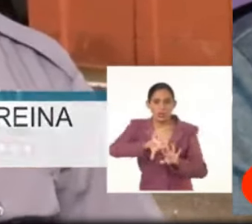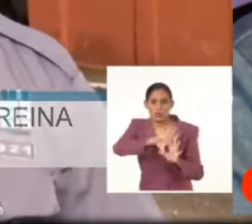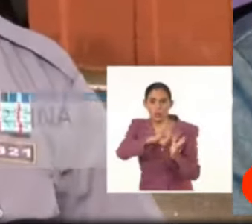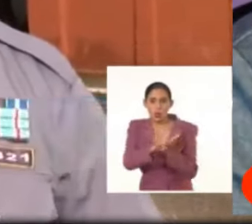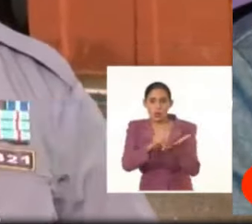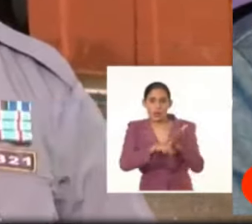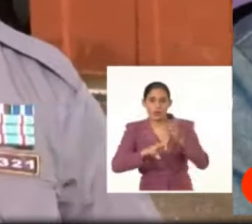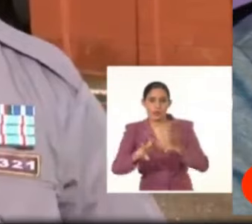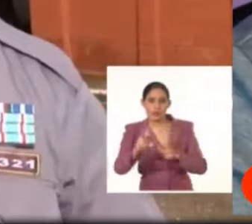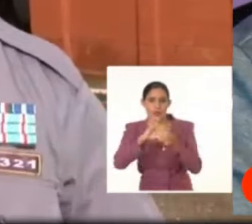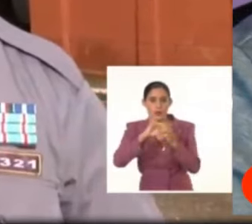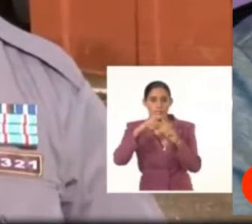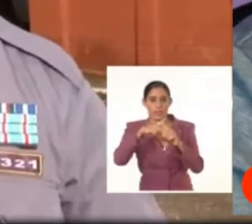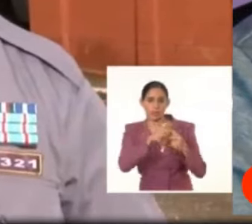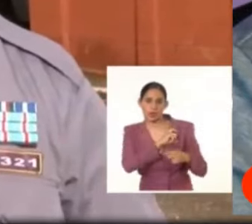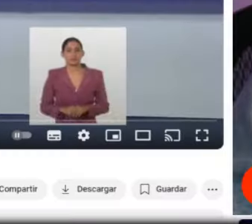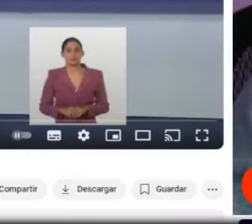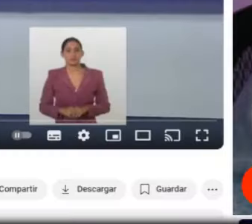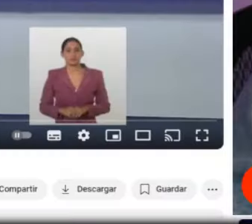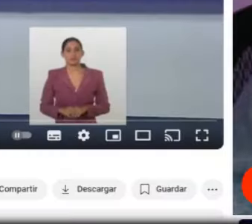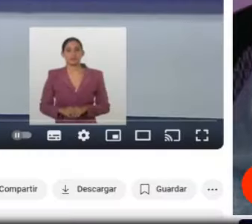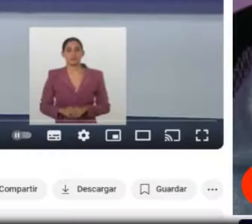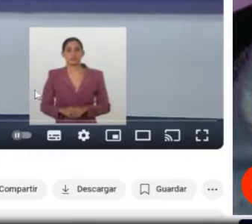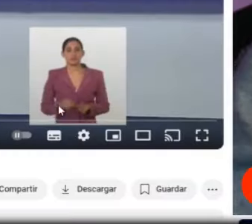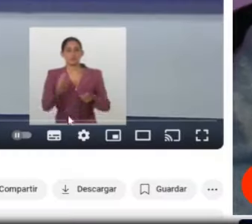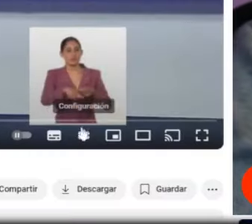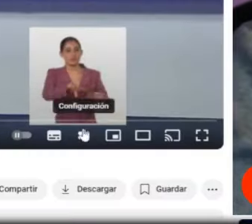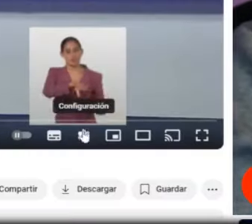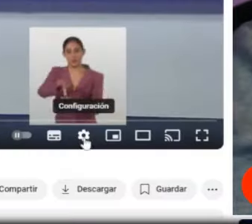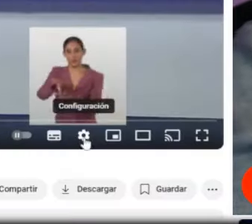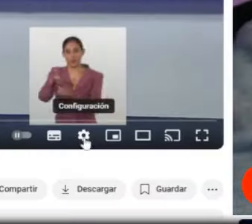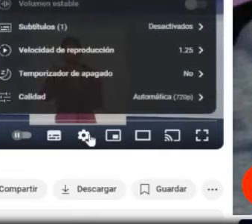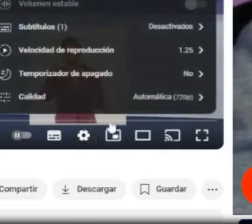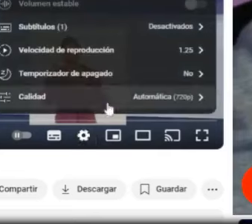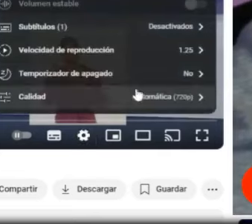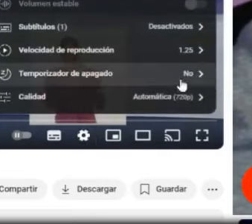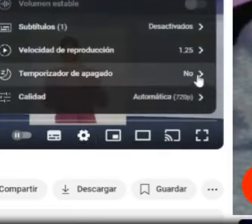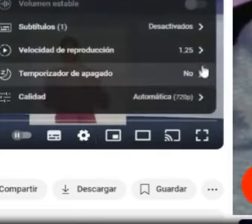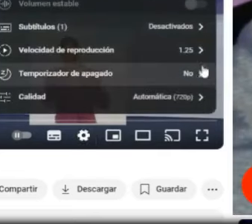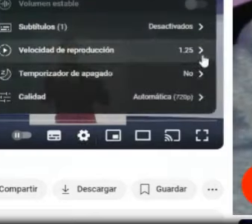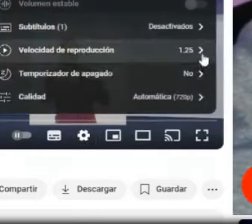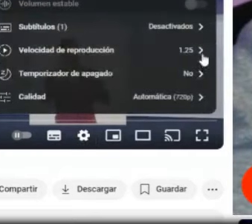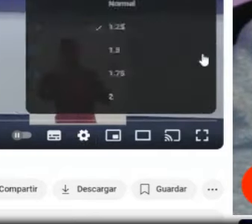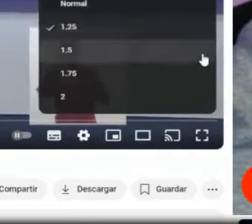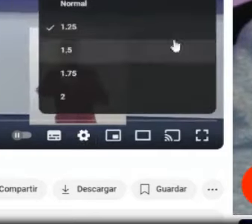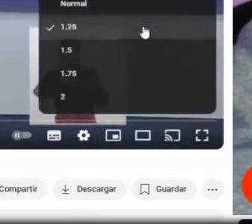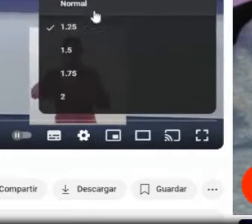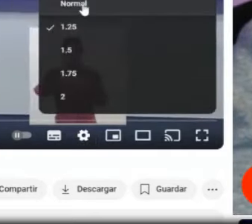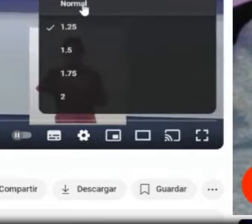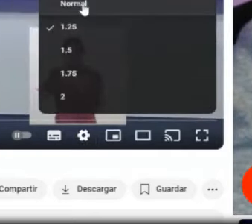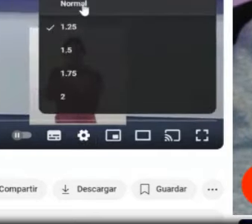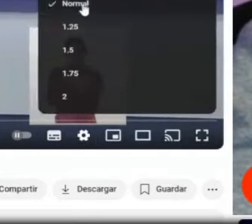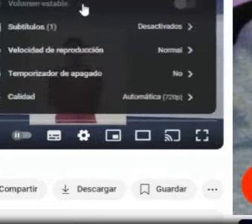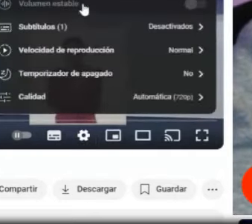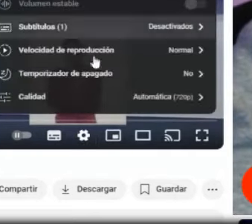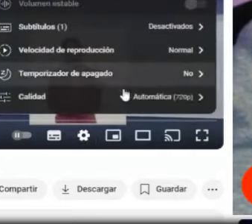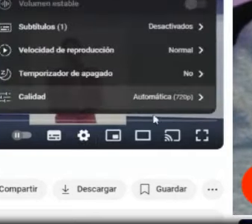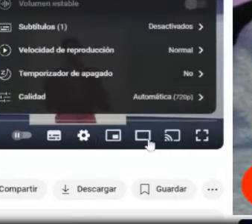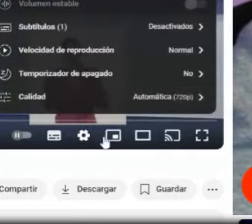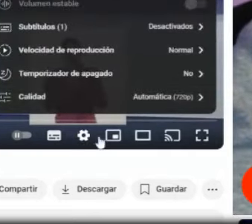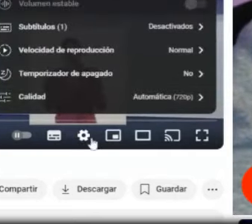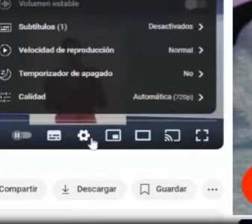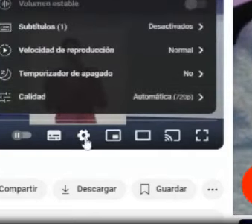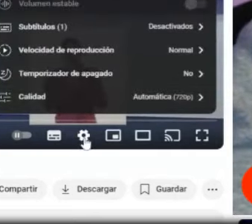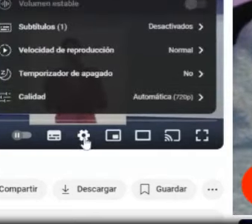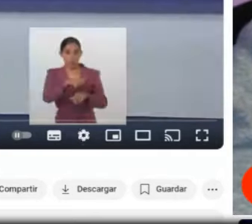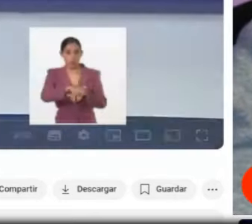nuestro corazón de los compañeros del Ministerio del Interior. CTC, por ejemplo, llamó a realizar donaciones solidarias para mitigar los daños materiales causados por el ciclón Oscar a